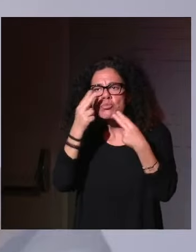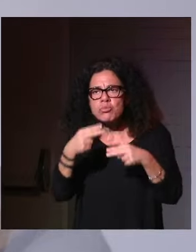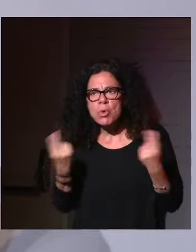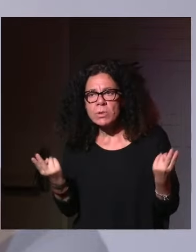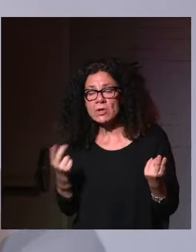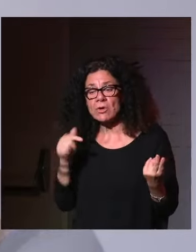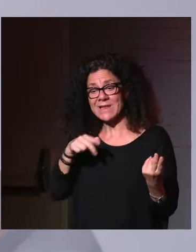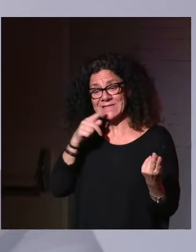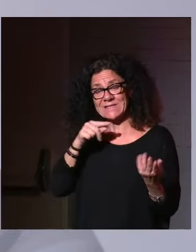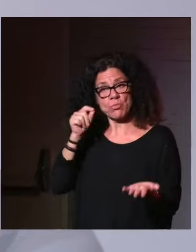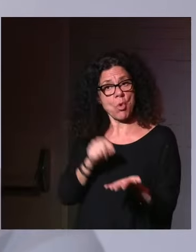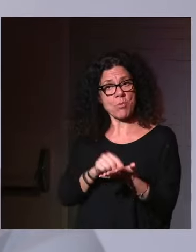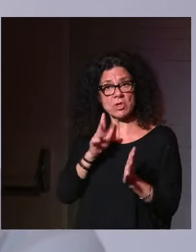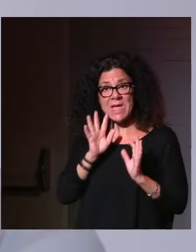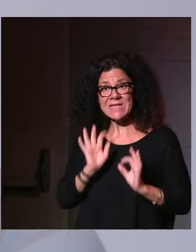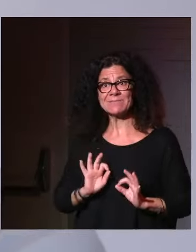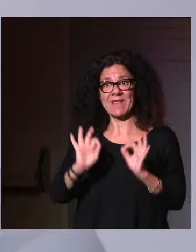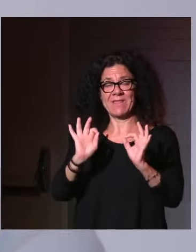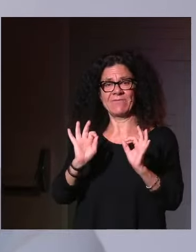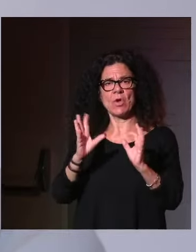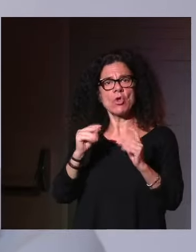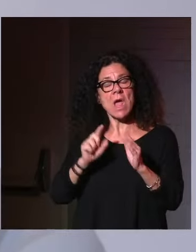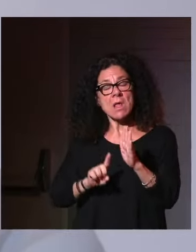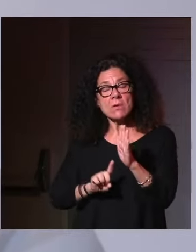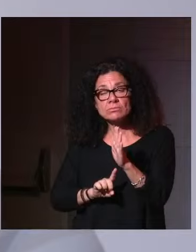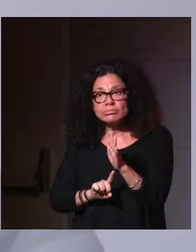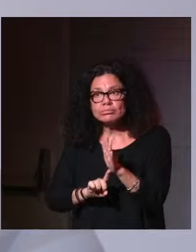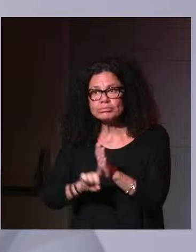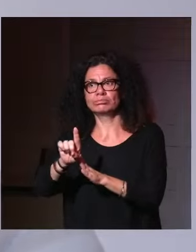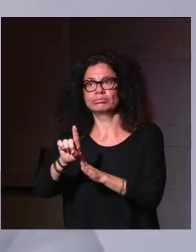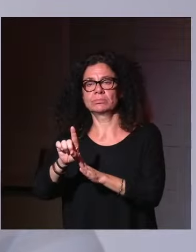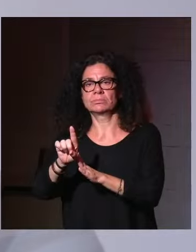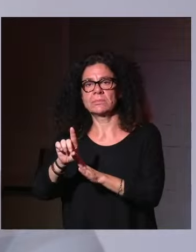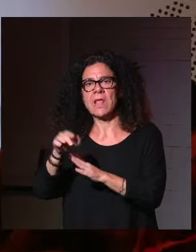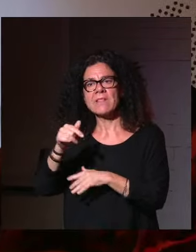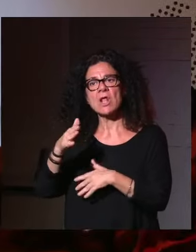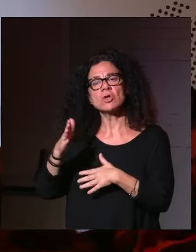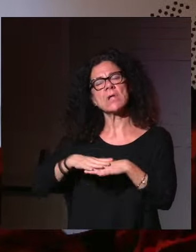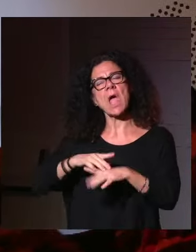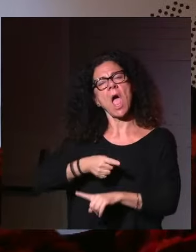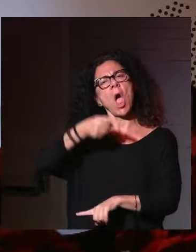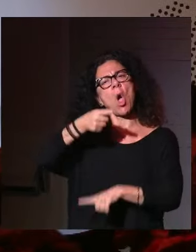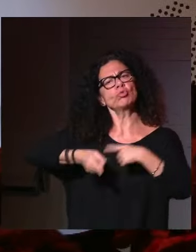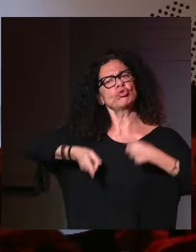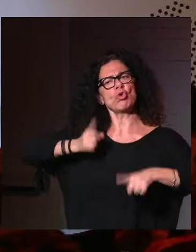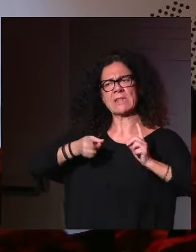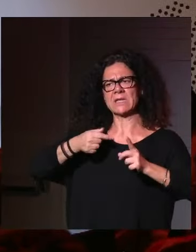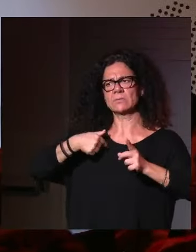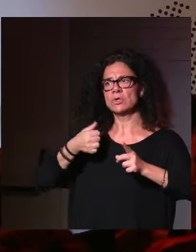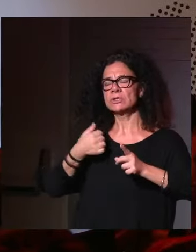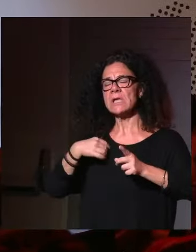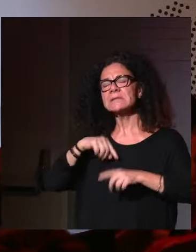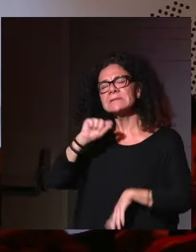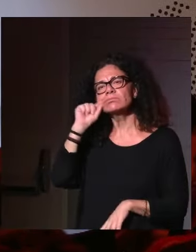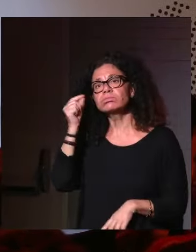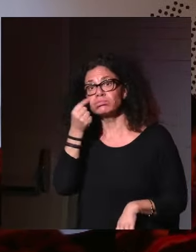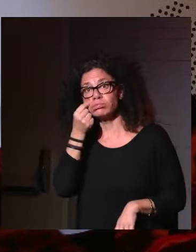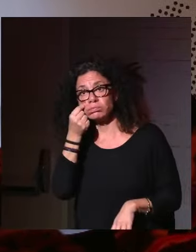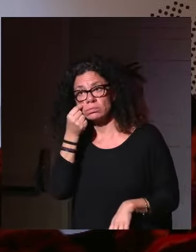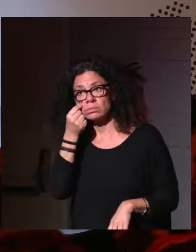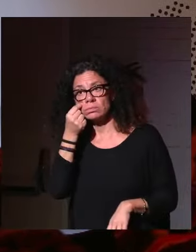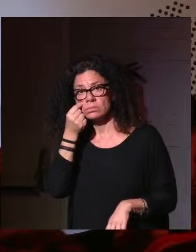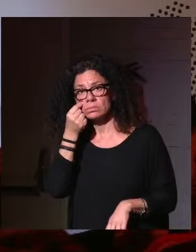en este momento específico tan álgido en donde los autoritarismos se dieron cuenta